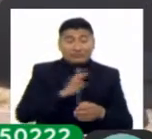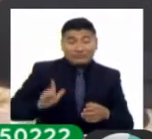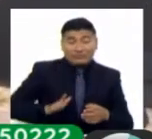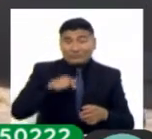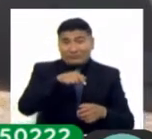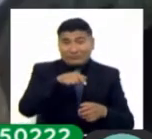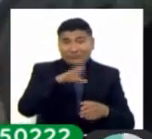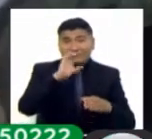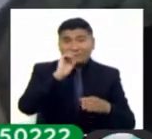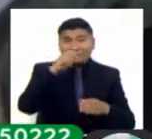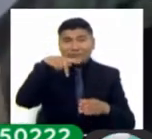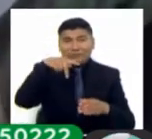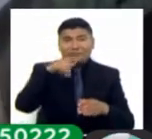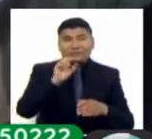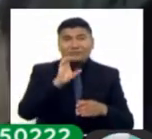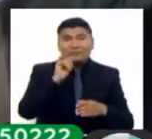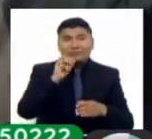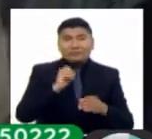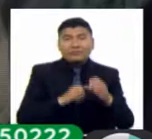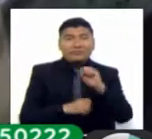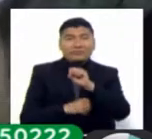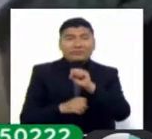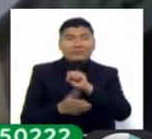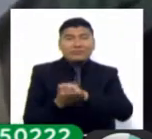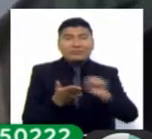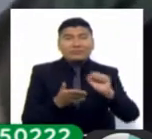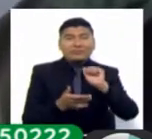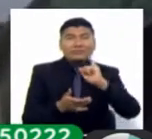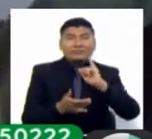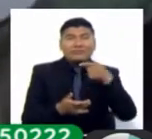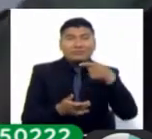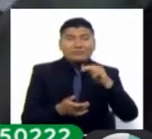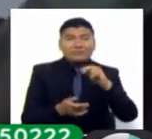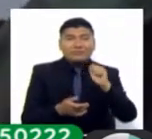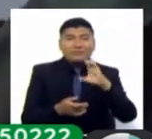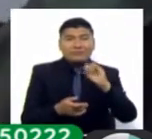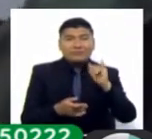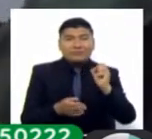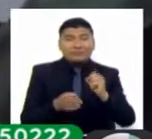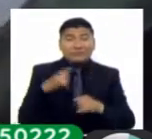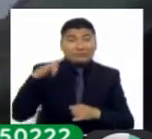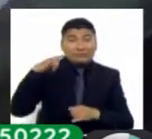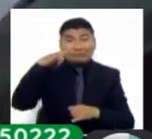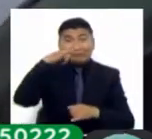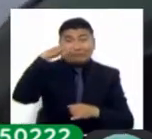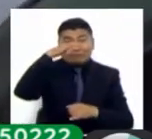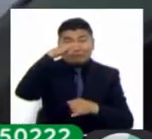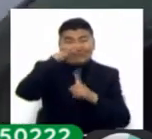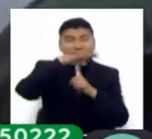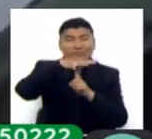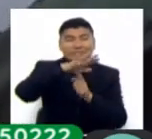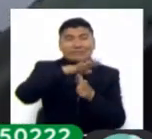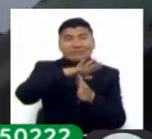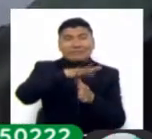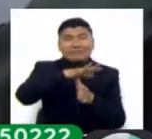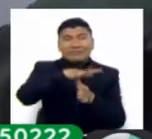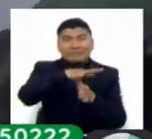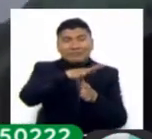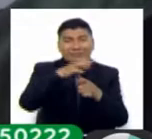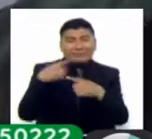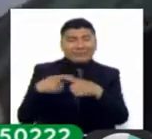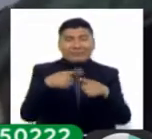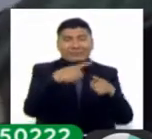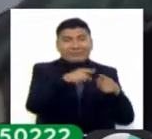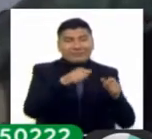son Concepción y San Ignacio de Velasco. Sigue, continúa todas las aeronaves, tenemos los helicópteros, los aviones,